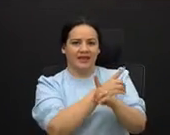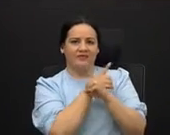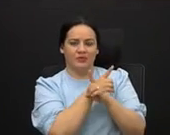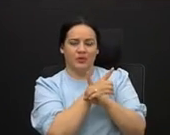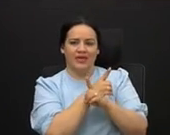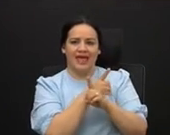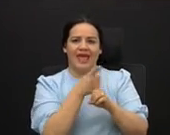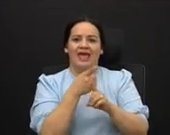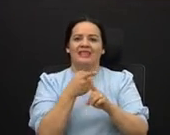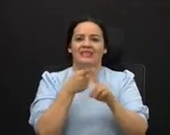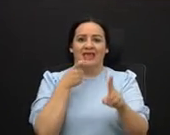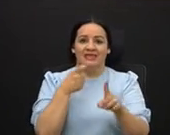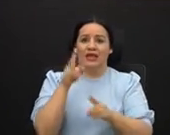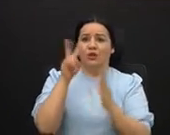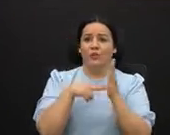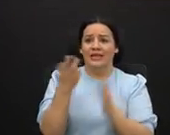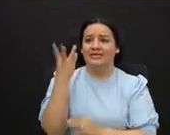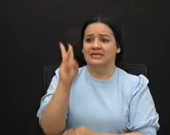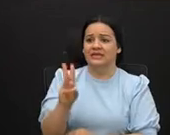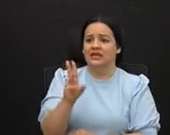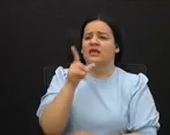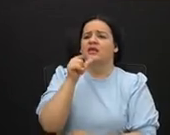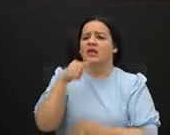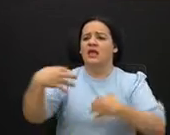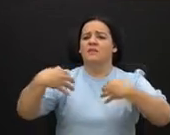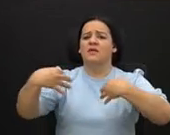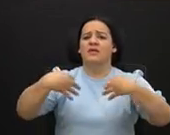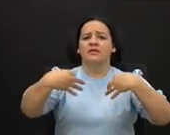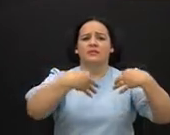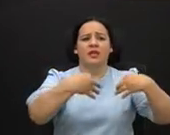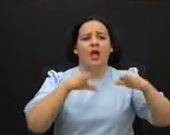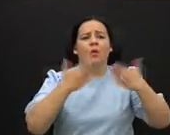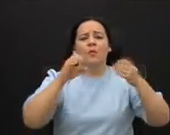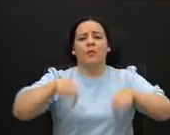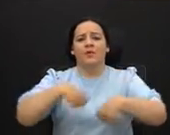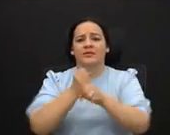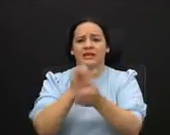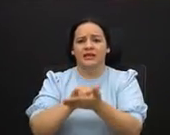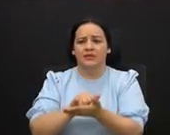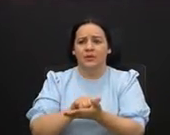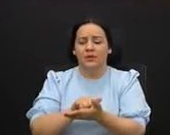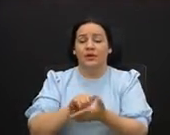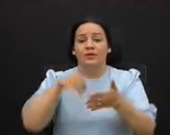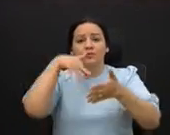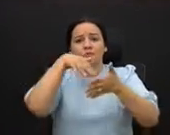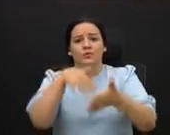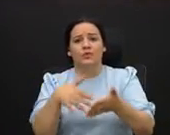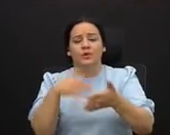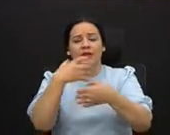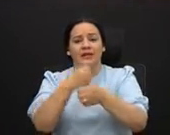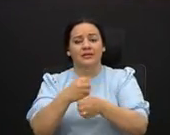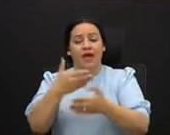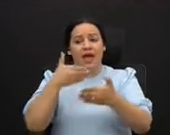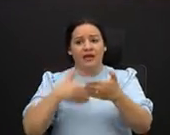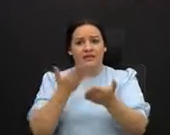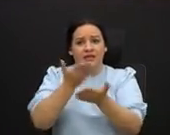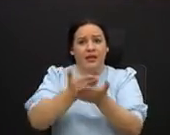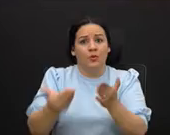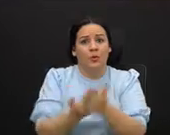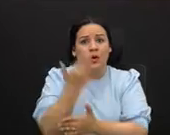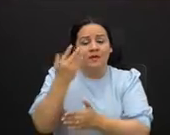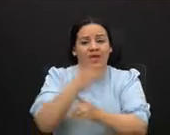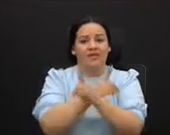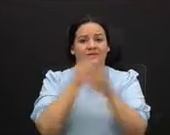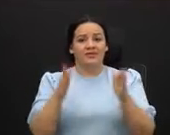2016? ¿Alguien me puede explicar cómo podemos hacer eso? Los estudios realizados antes de la llegada de la nueva